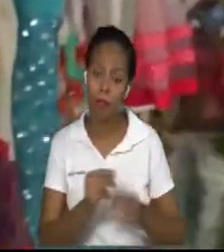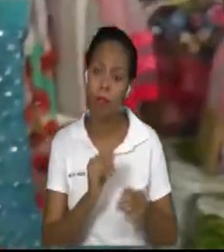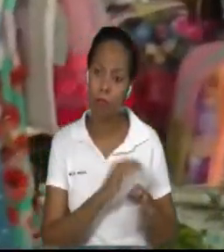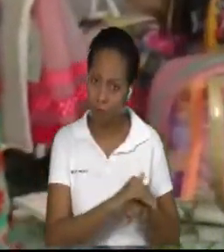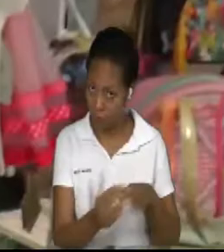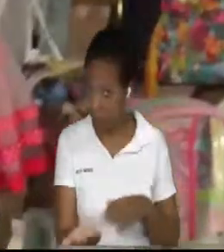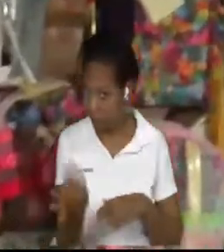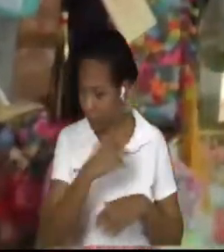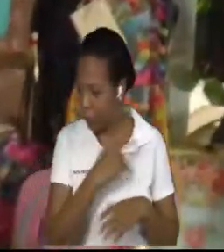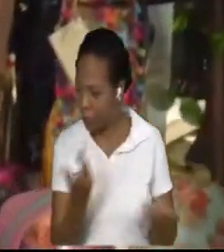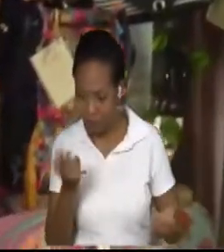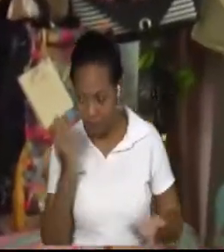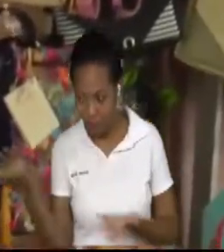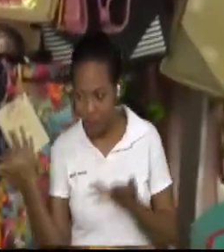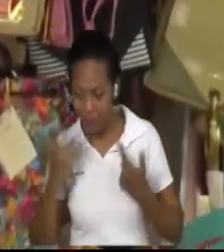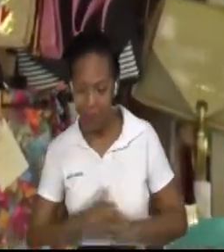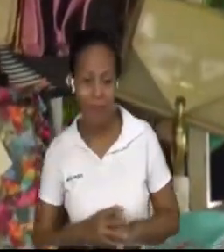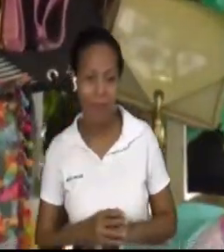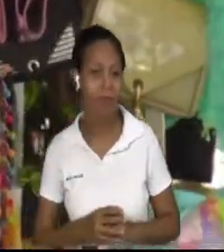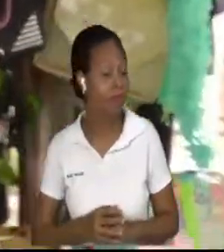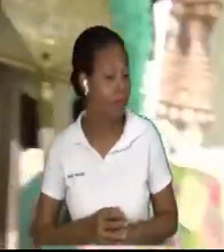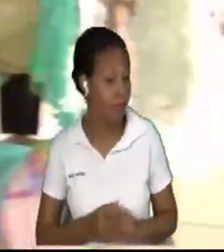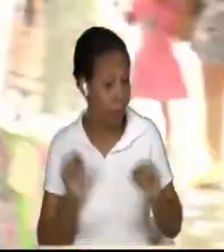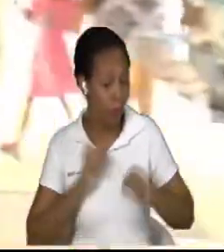visiten. Bueno, visítenos en la carrera